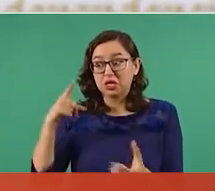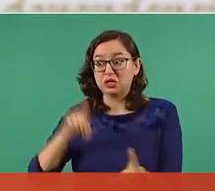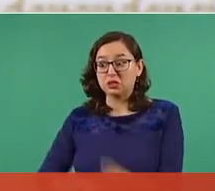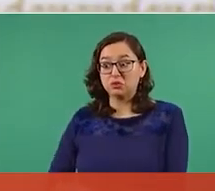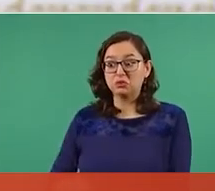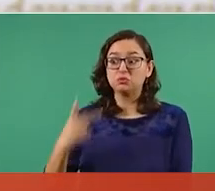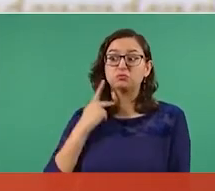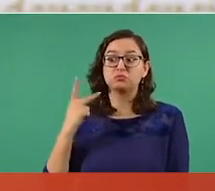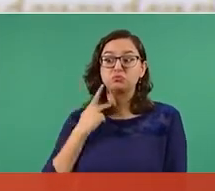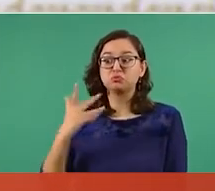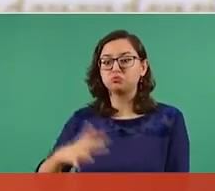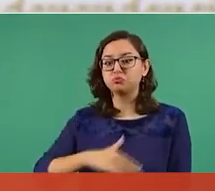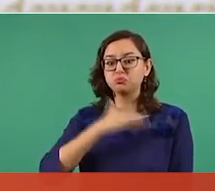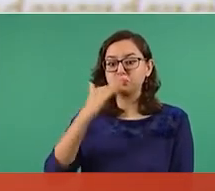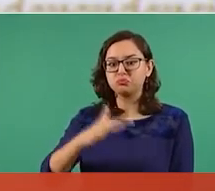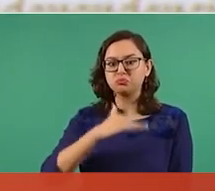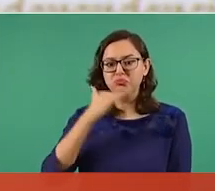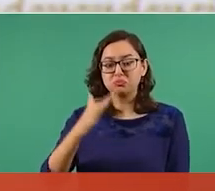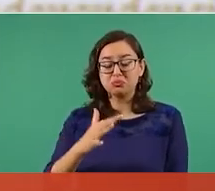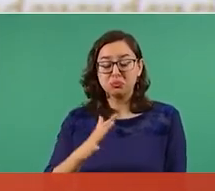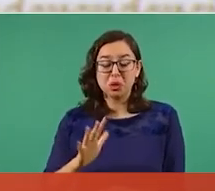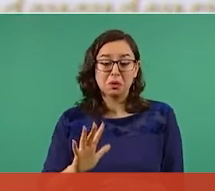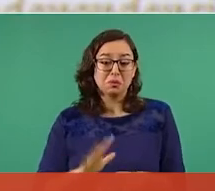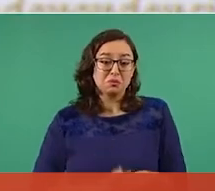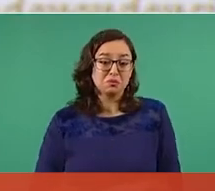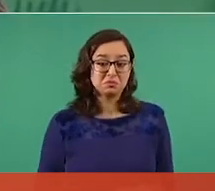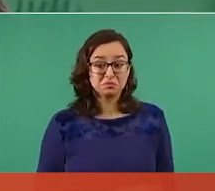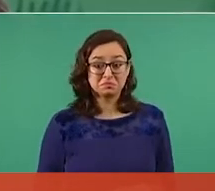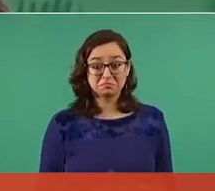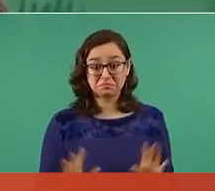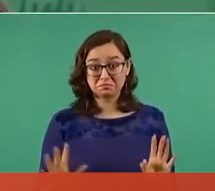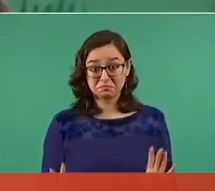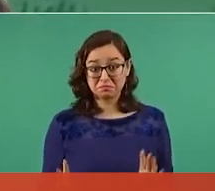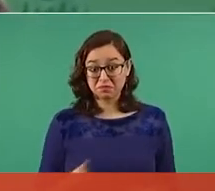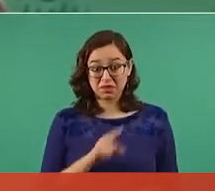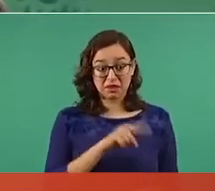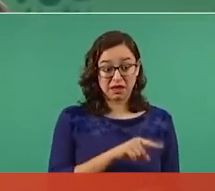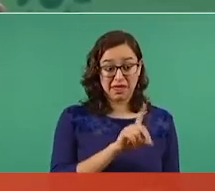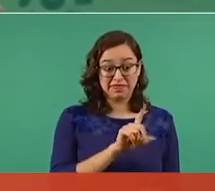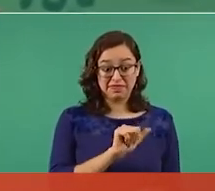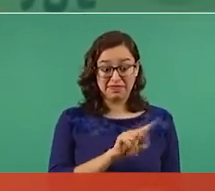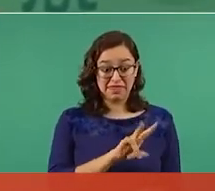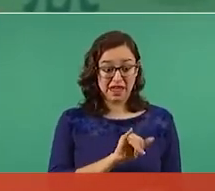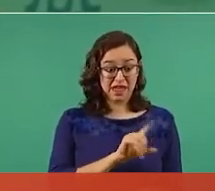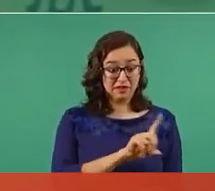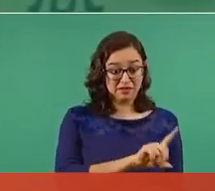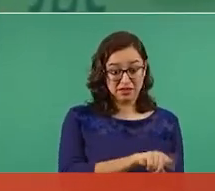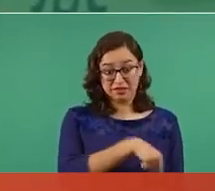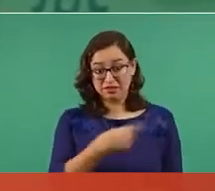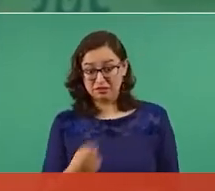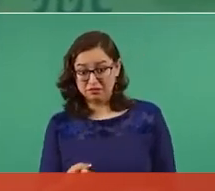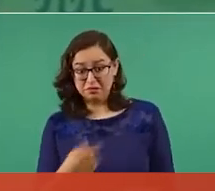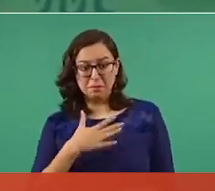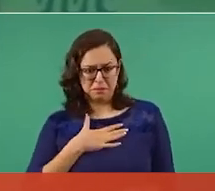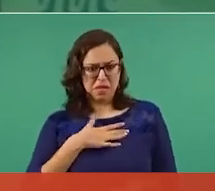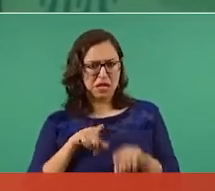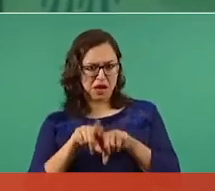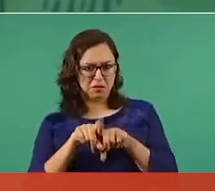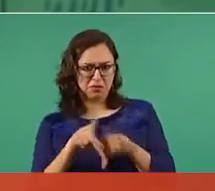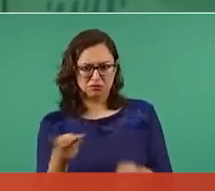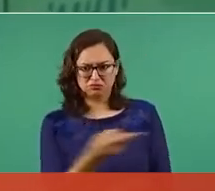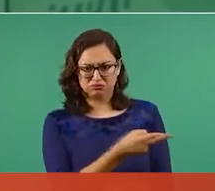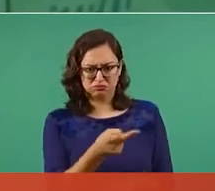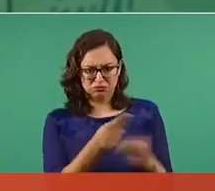video. Pues fue un trato personal entre David León y mi hermano. Sin